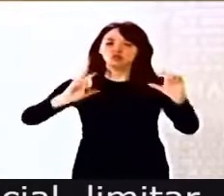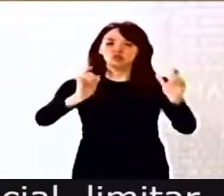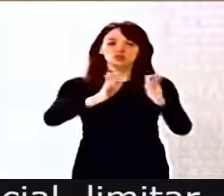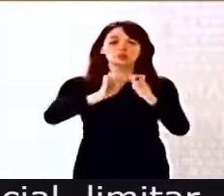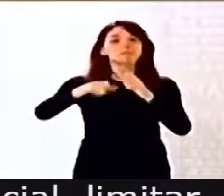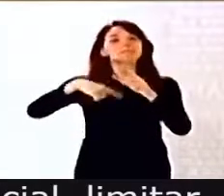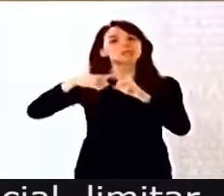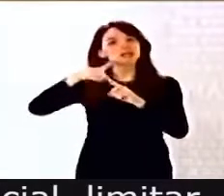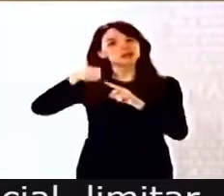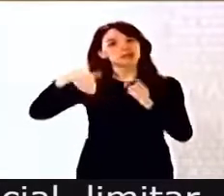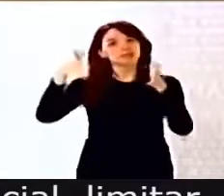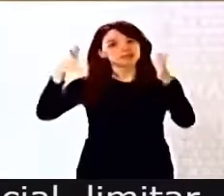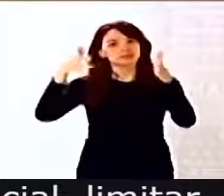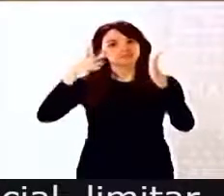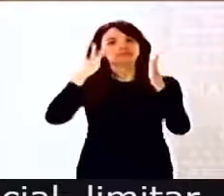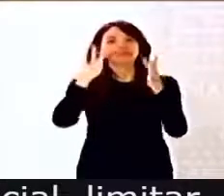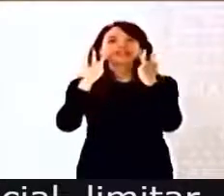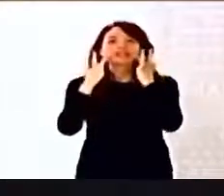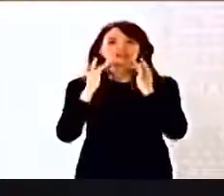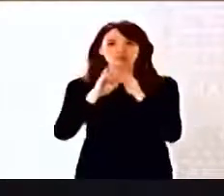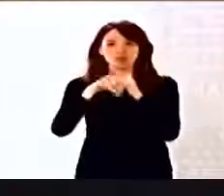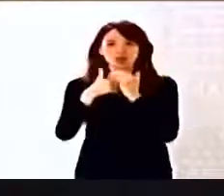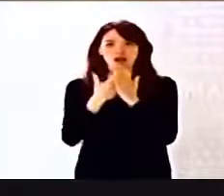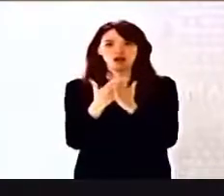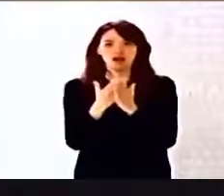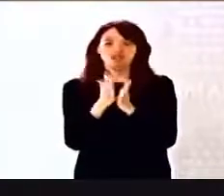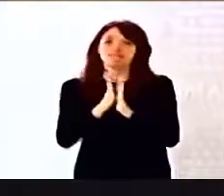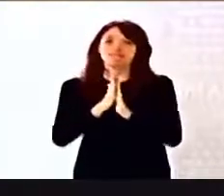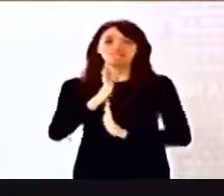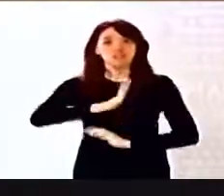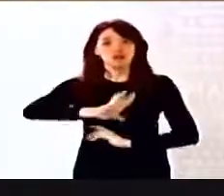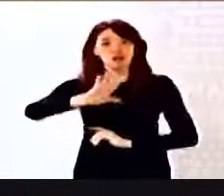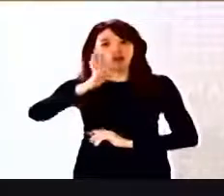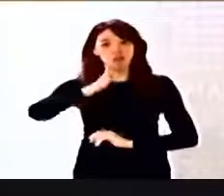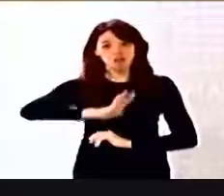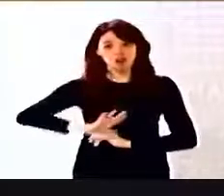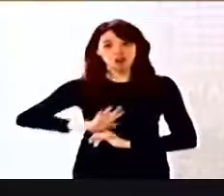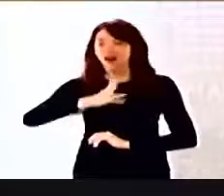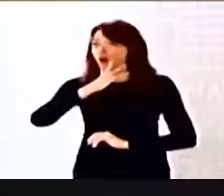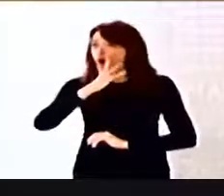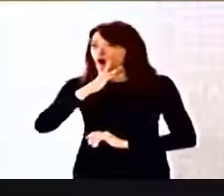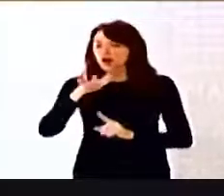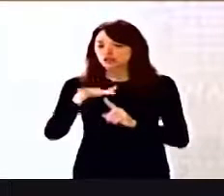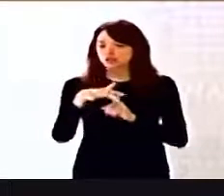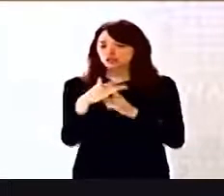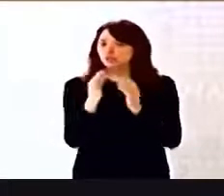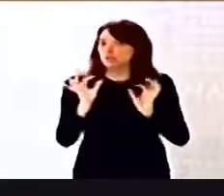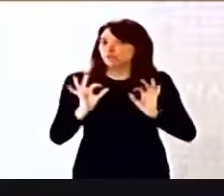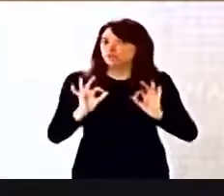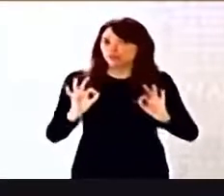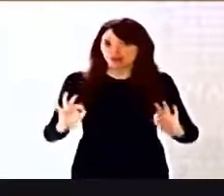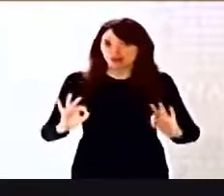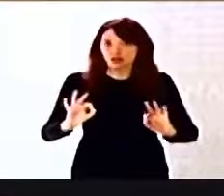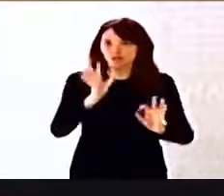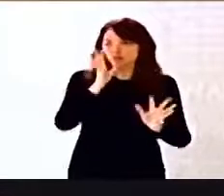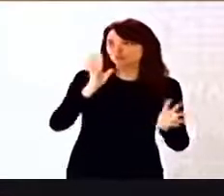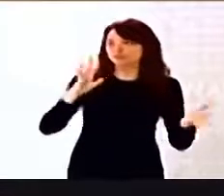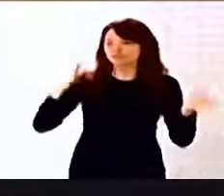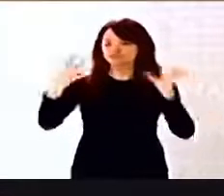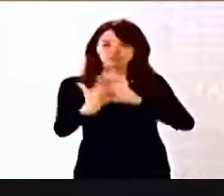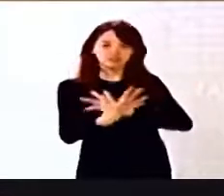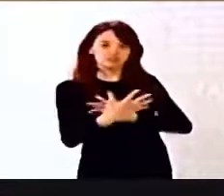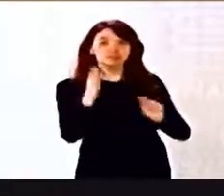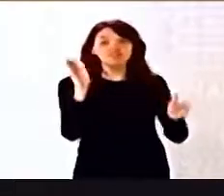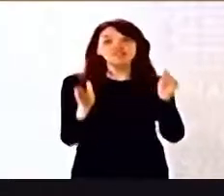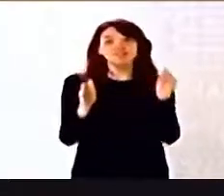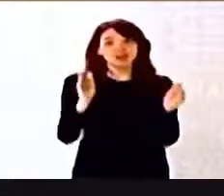higiénicas. Por favor, estamos en un momento clave de tránsito entre fases